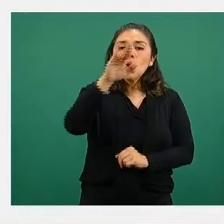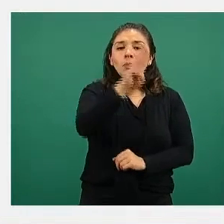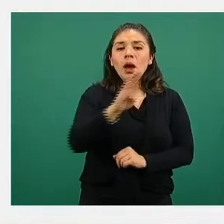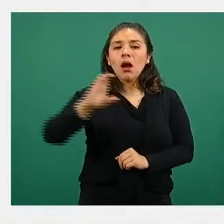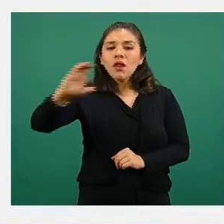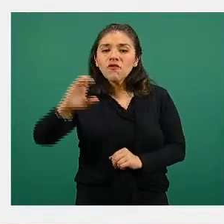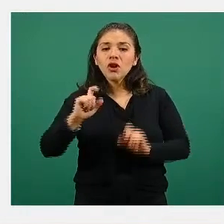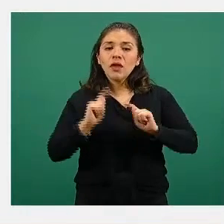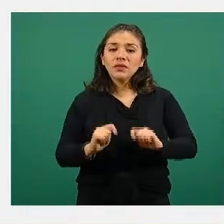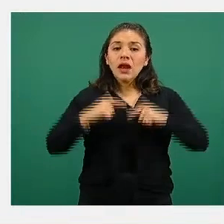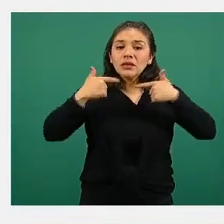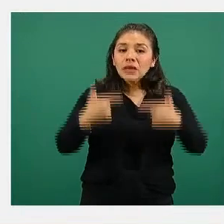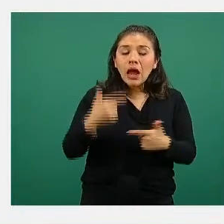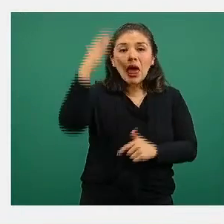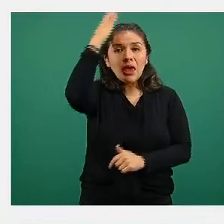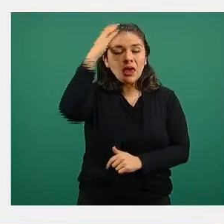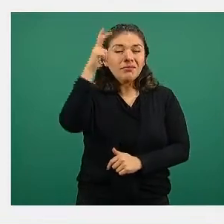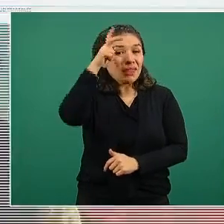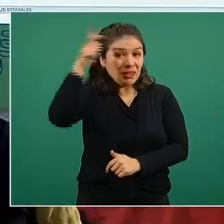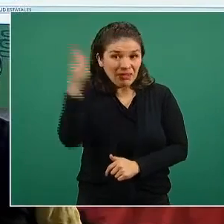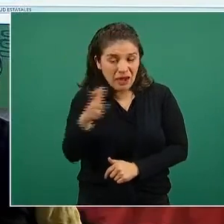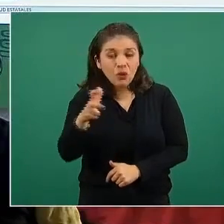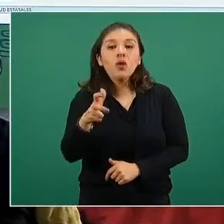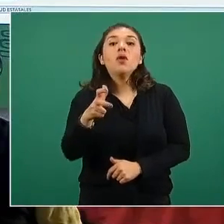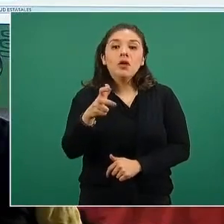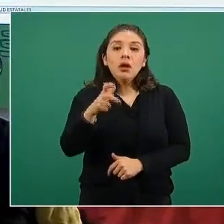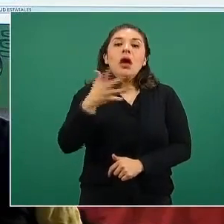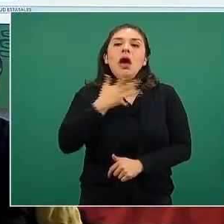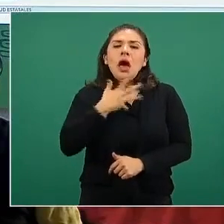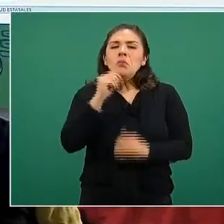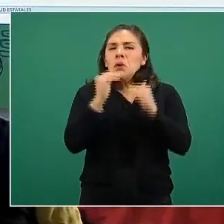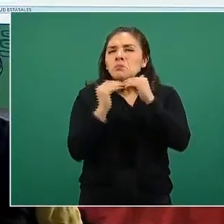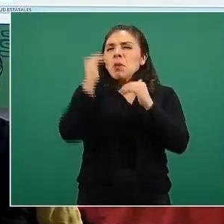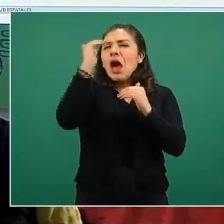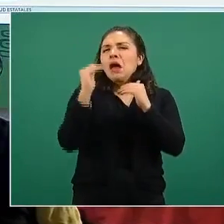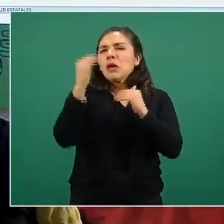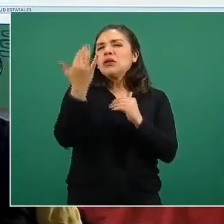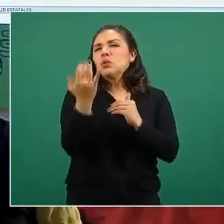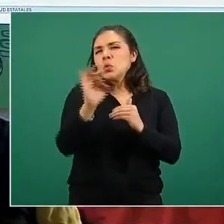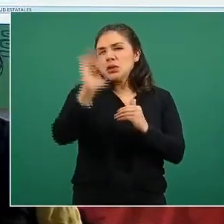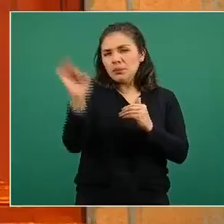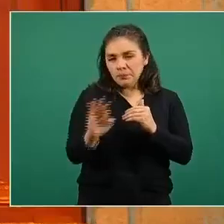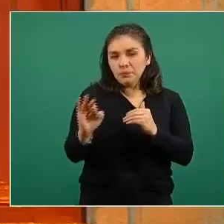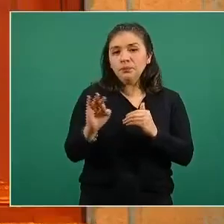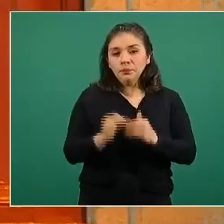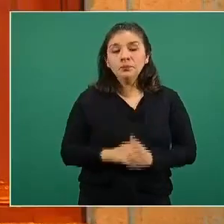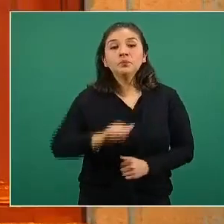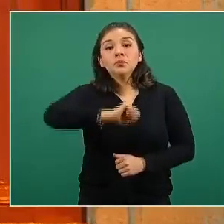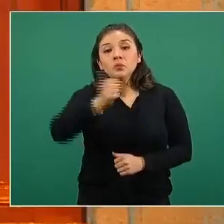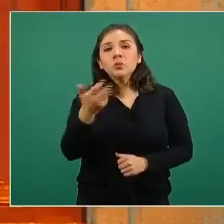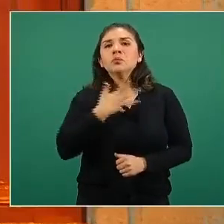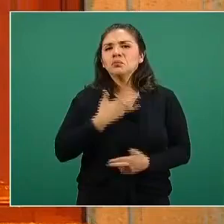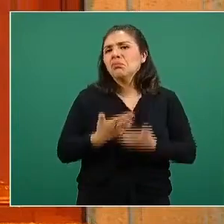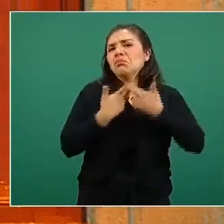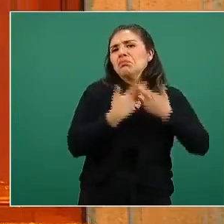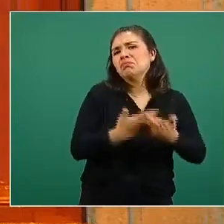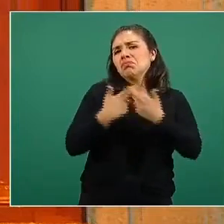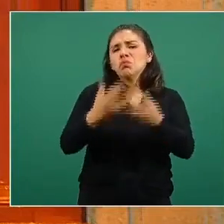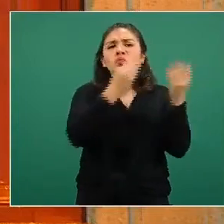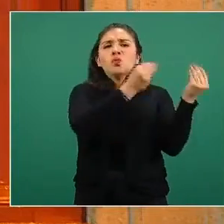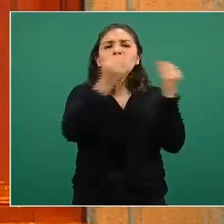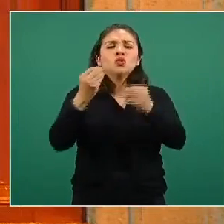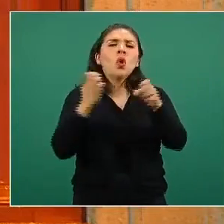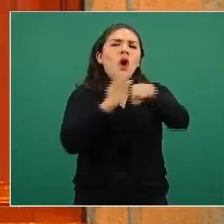Baja California y Tlaxcala e Hidalgo, apenas superando el 50%. Aquí tenemos todavía muchas más